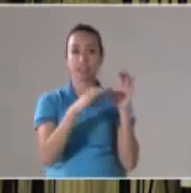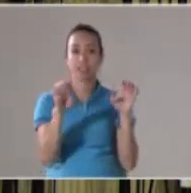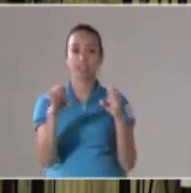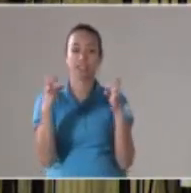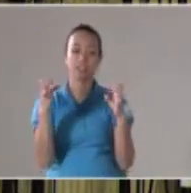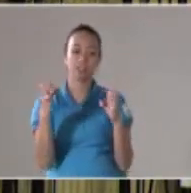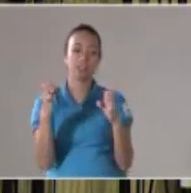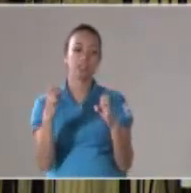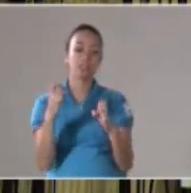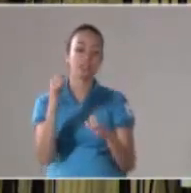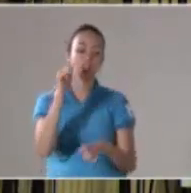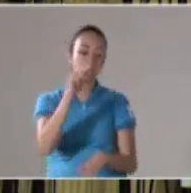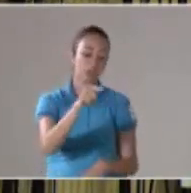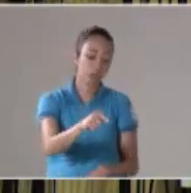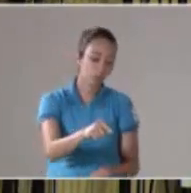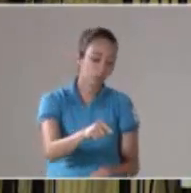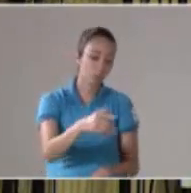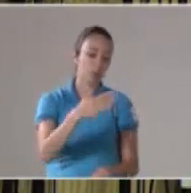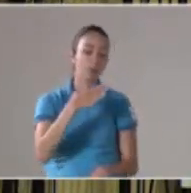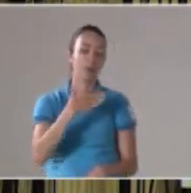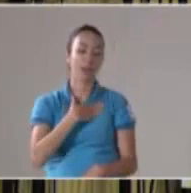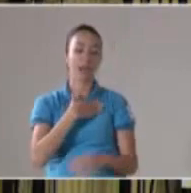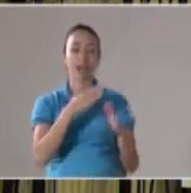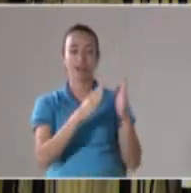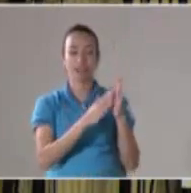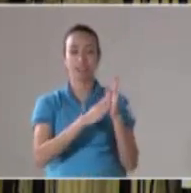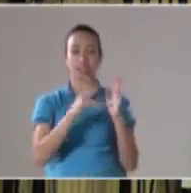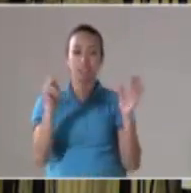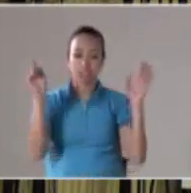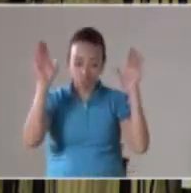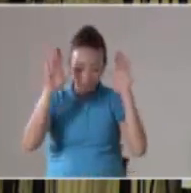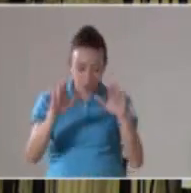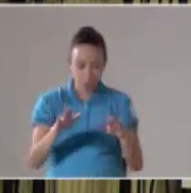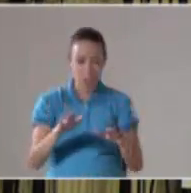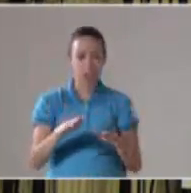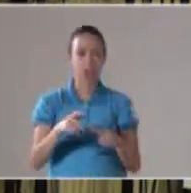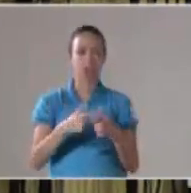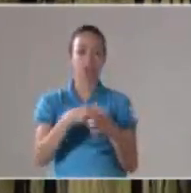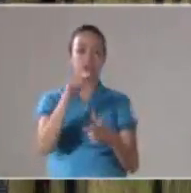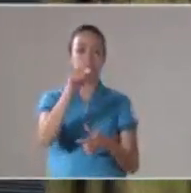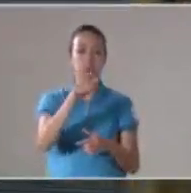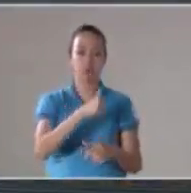nombre. Y tú me has alabado y adorado con tu actitud.